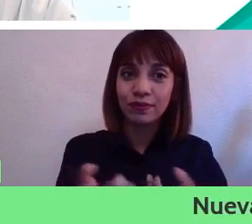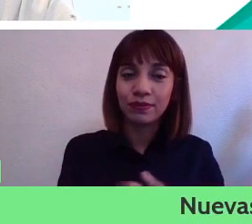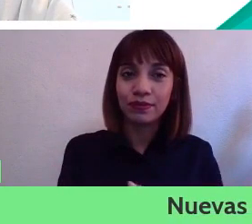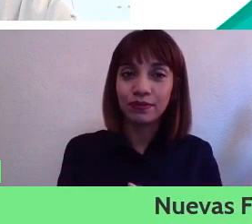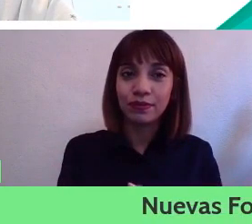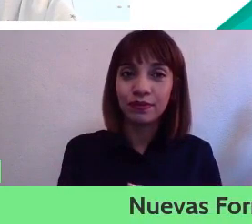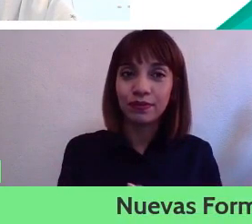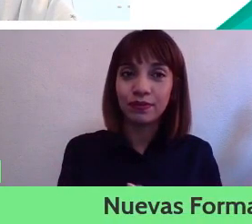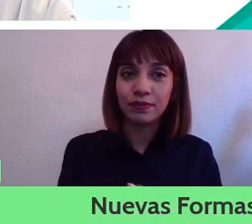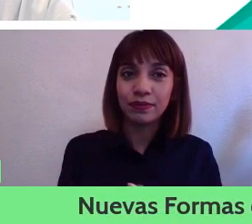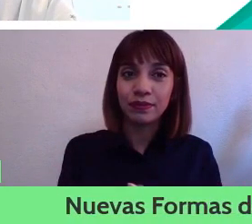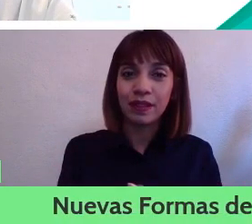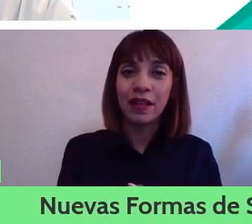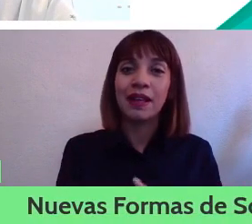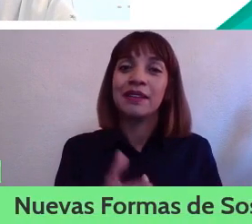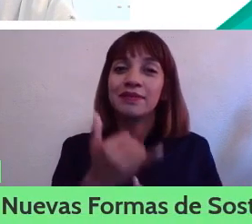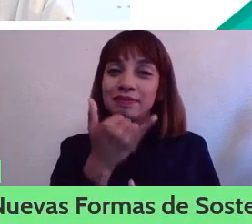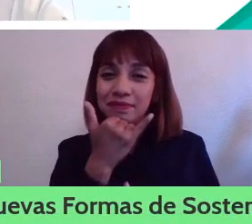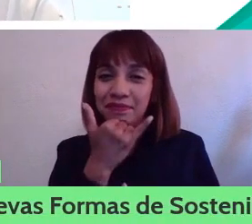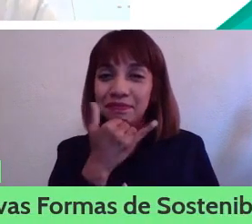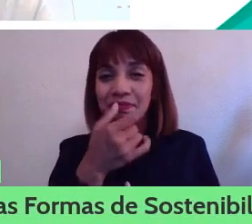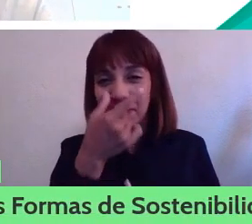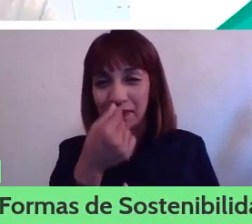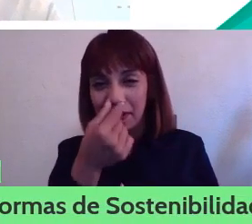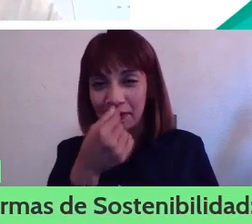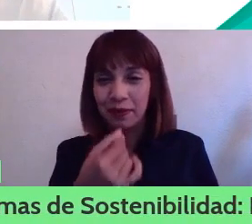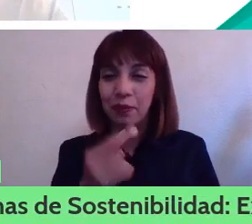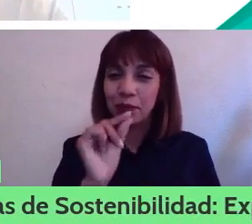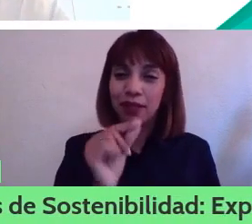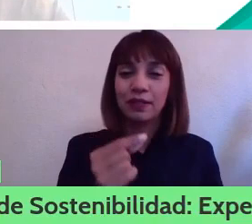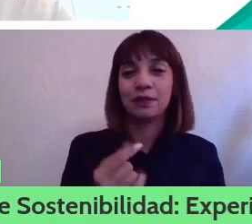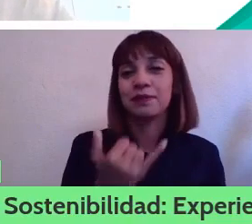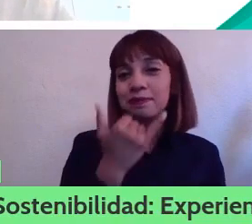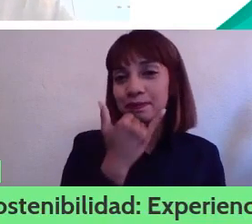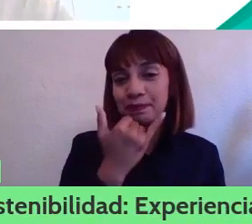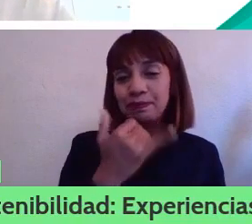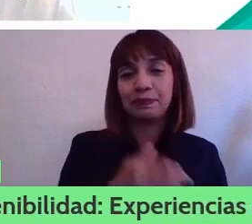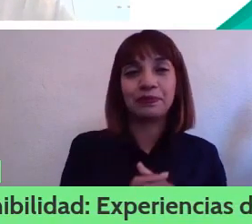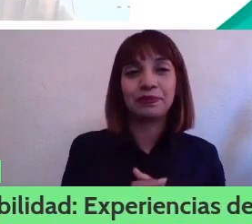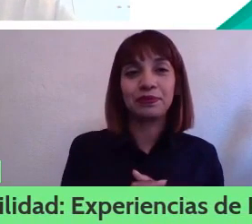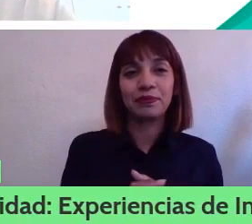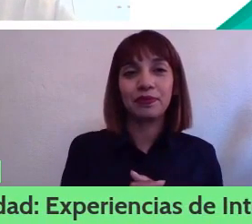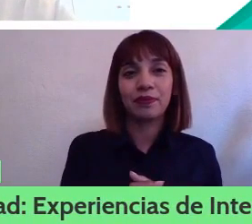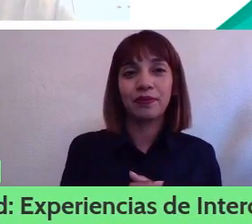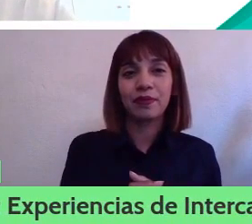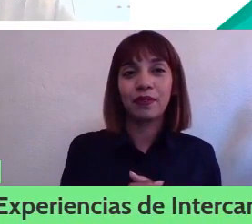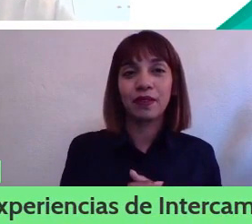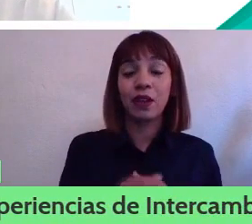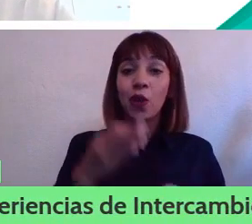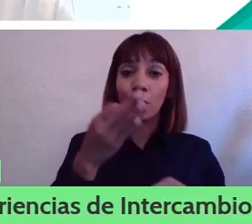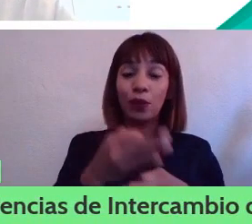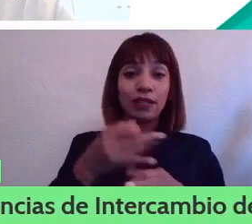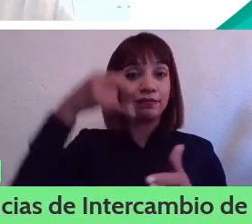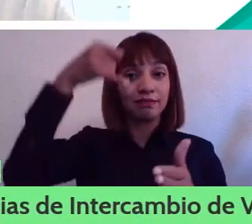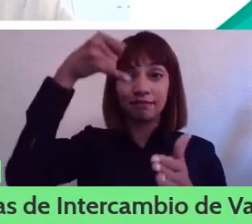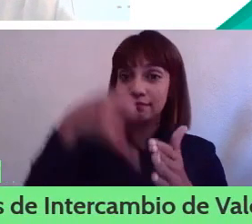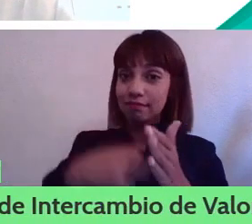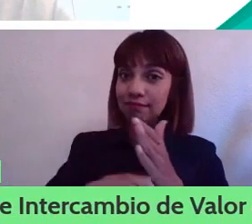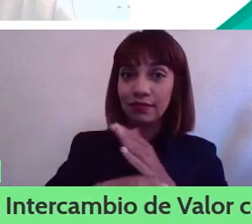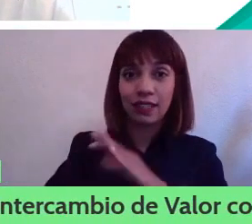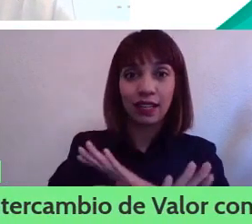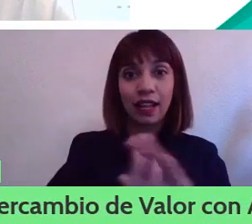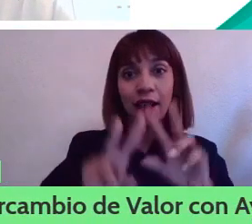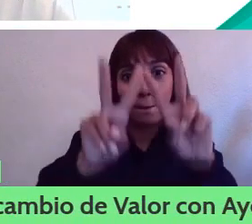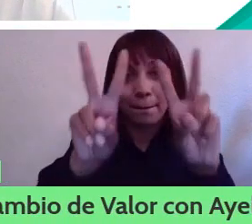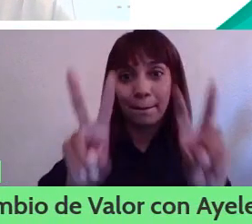Perdón, estoy un poquito engripada, el modelo de cooperativa. Entonces, vamos a entrar de lleno a hablar de cuáles